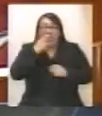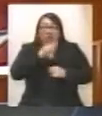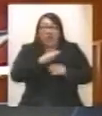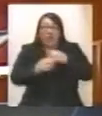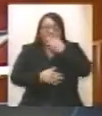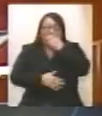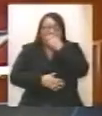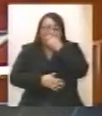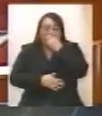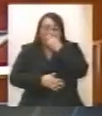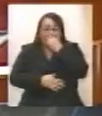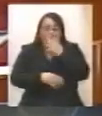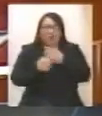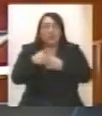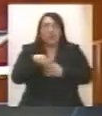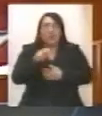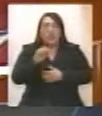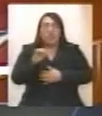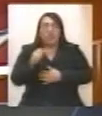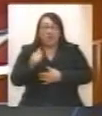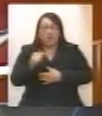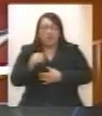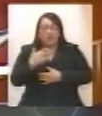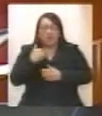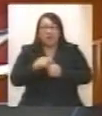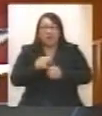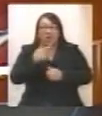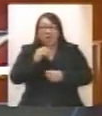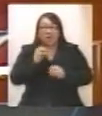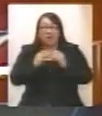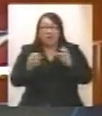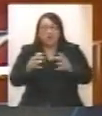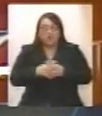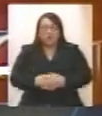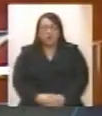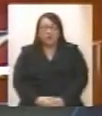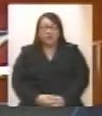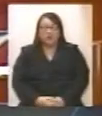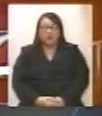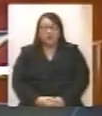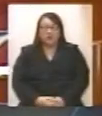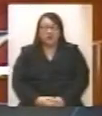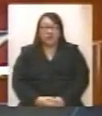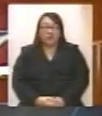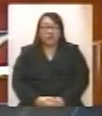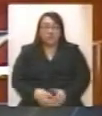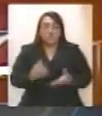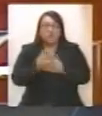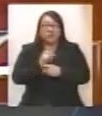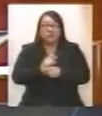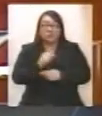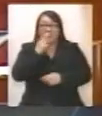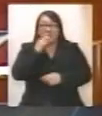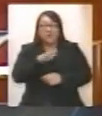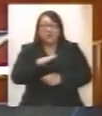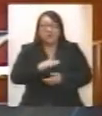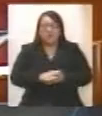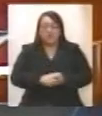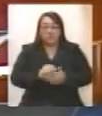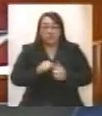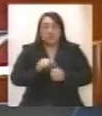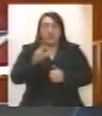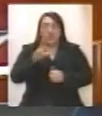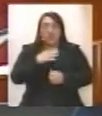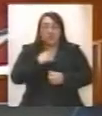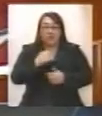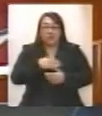infantil, la anemia, mejorar acceso al agua y saneamiento y el acceso a educación inicial a partir de los 3 años de